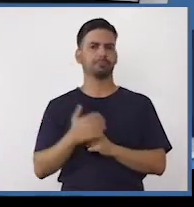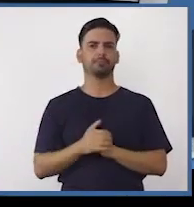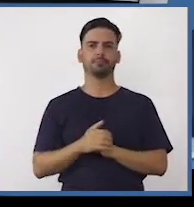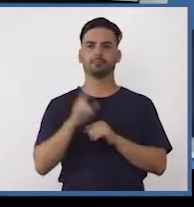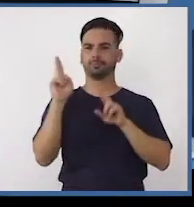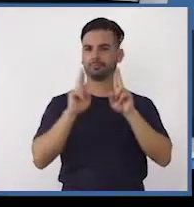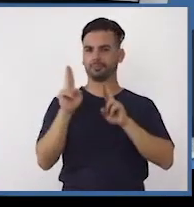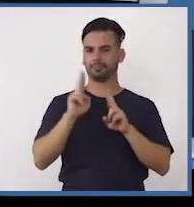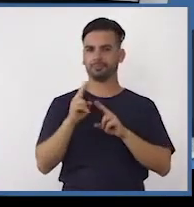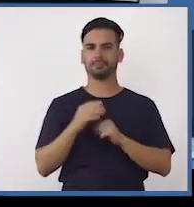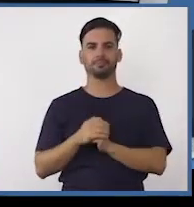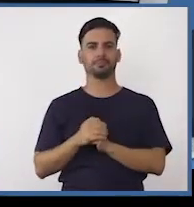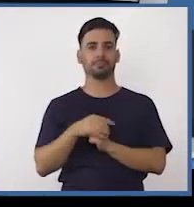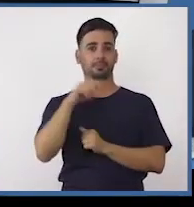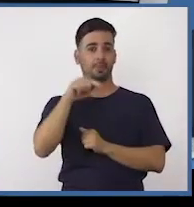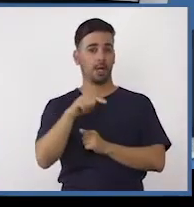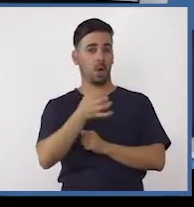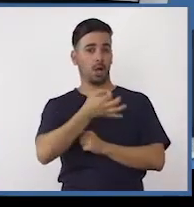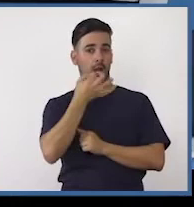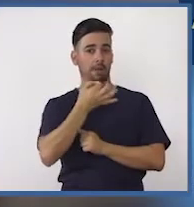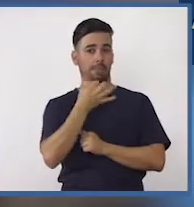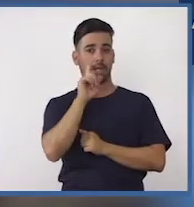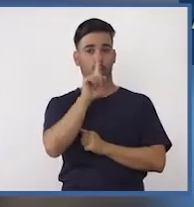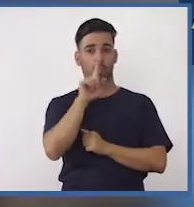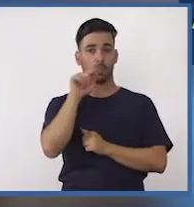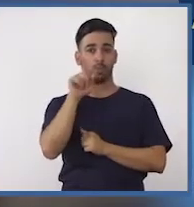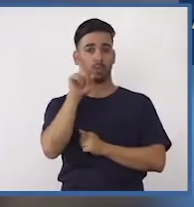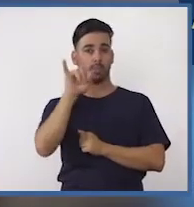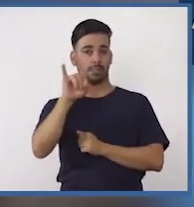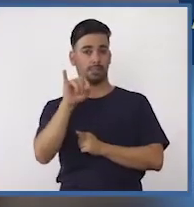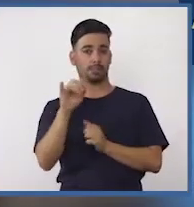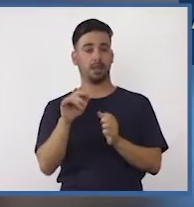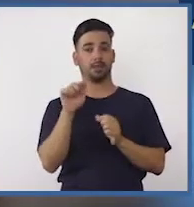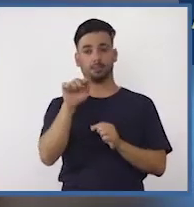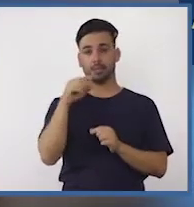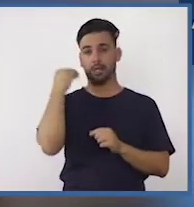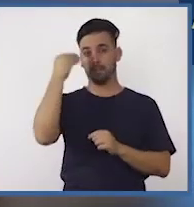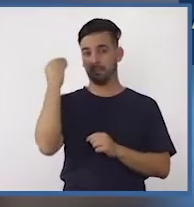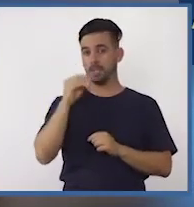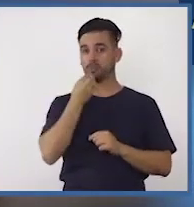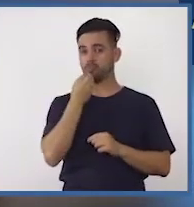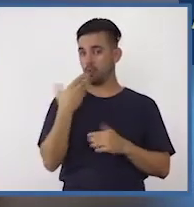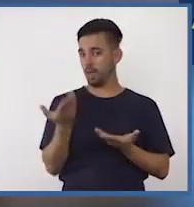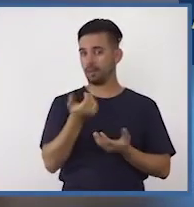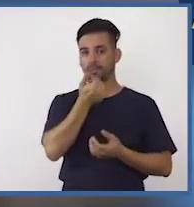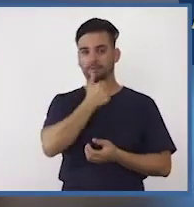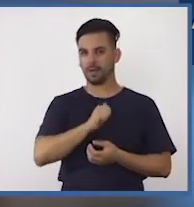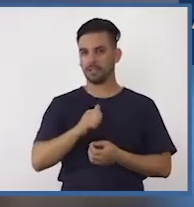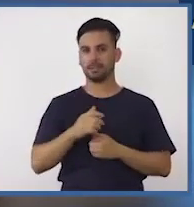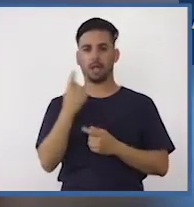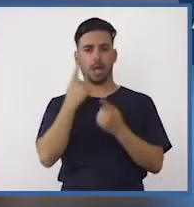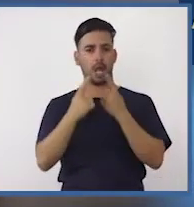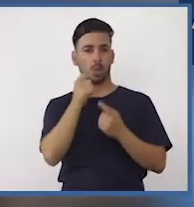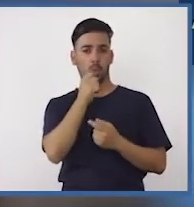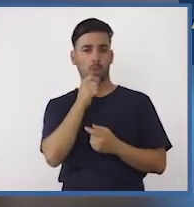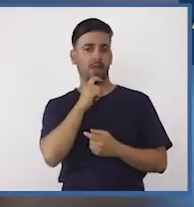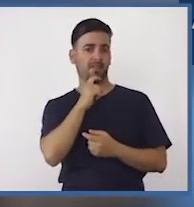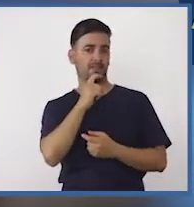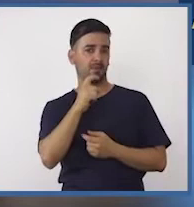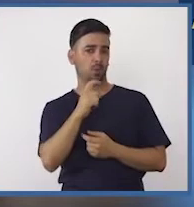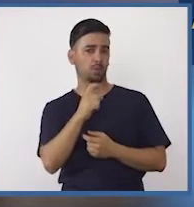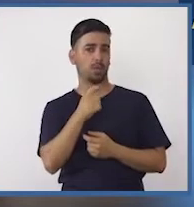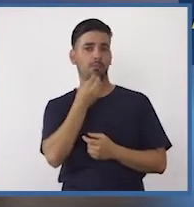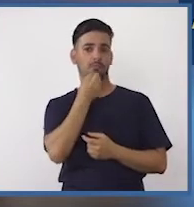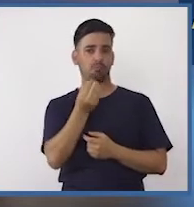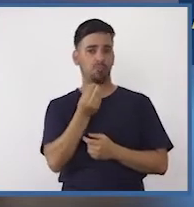acuerdo? Por lo tanto, vamos a hacer referencia al 1.16. Todos pienso que lo pueden hacer. Y cuando tengan alguna dificultad, pueden entonces